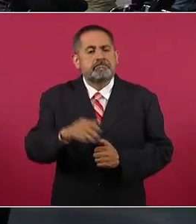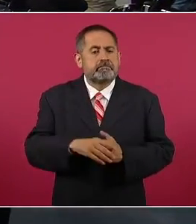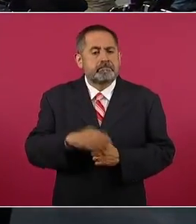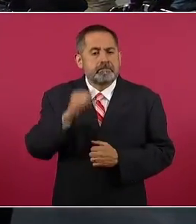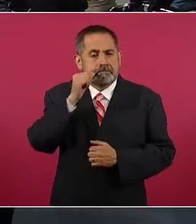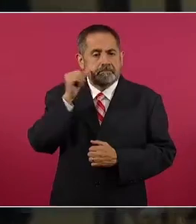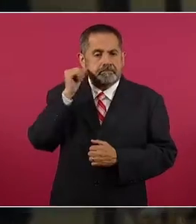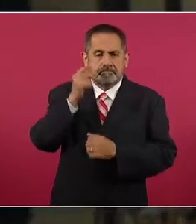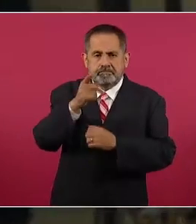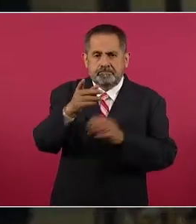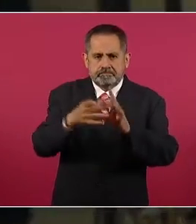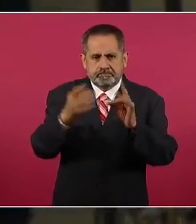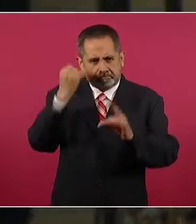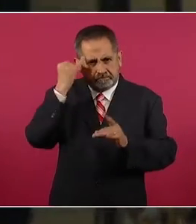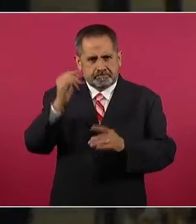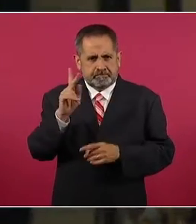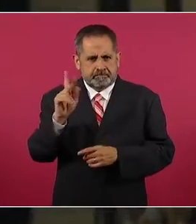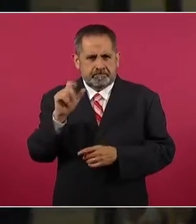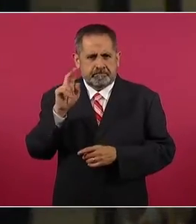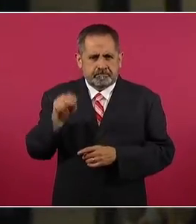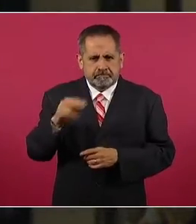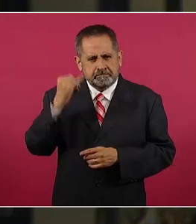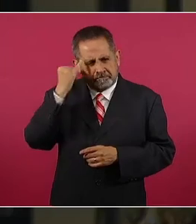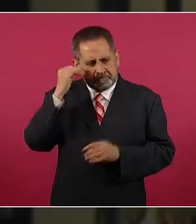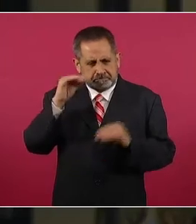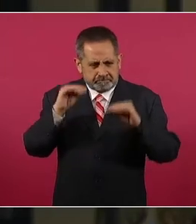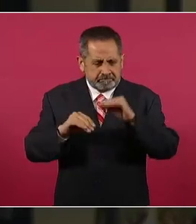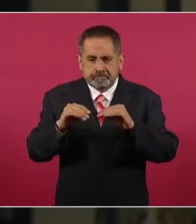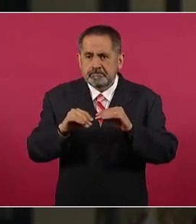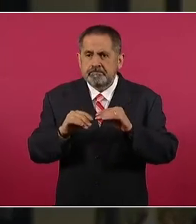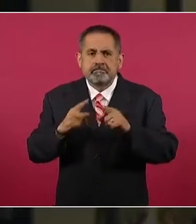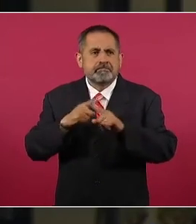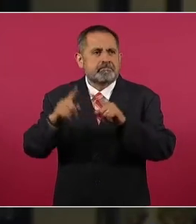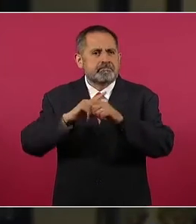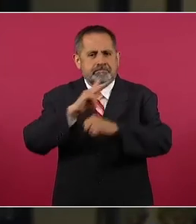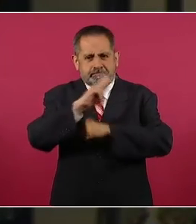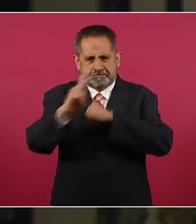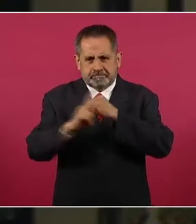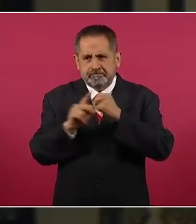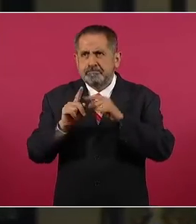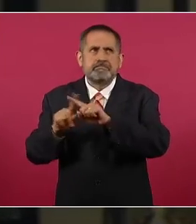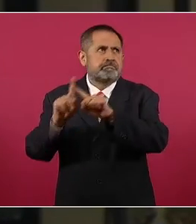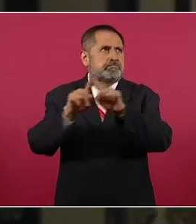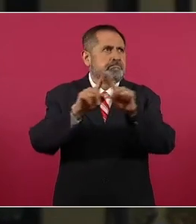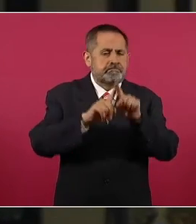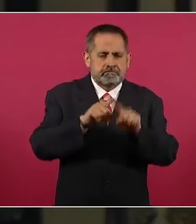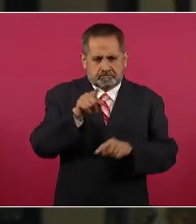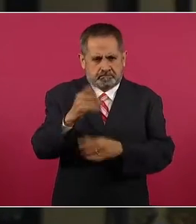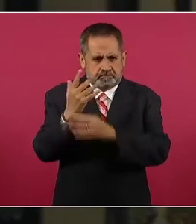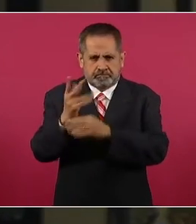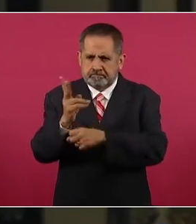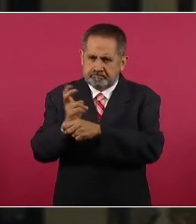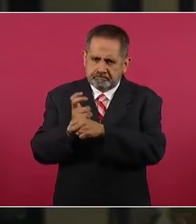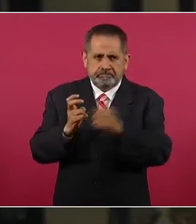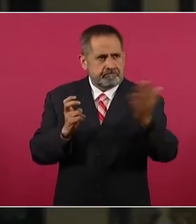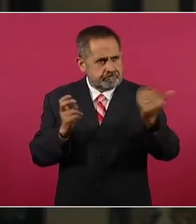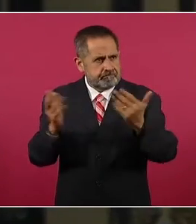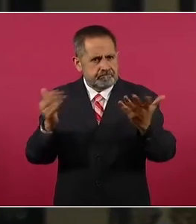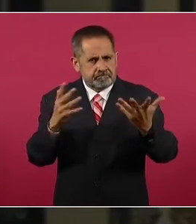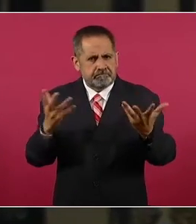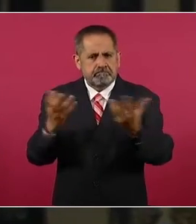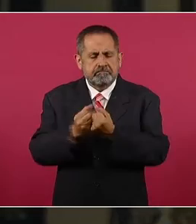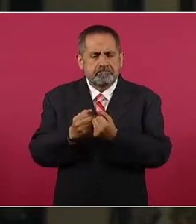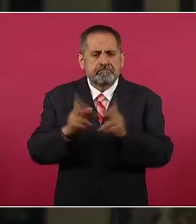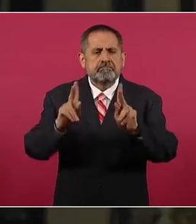ayer adelantó un plan que involucra a todos los países, a todas las naciones. Invitó a realizar,